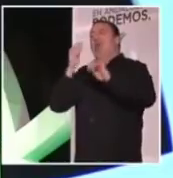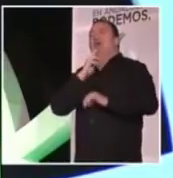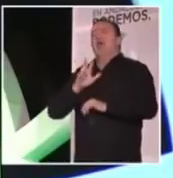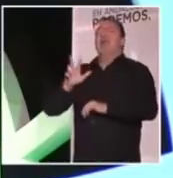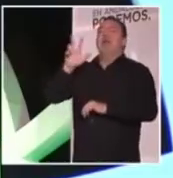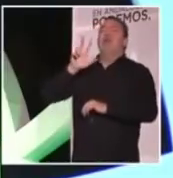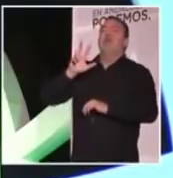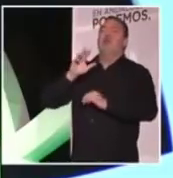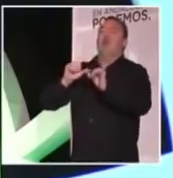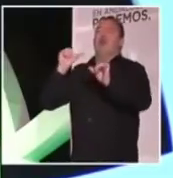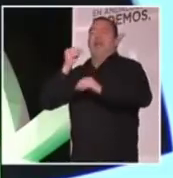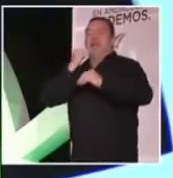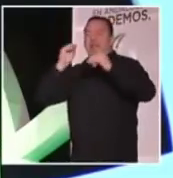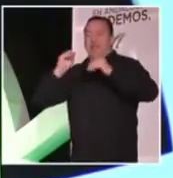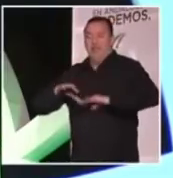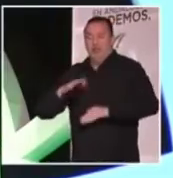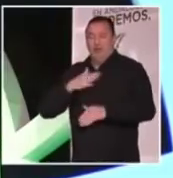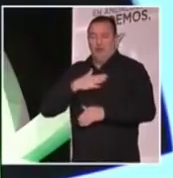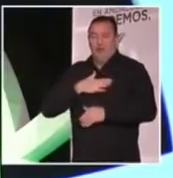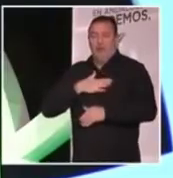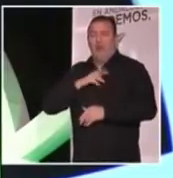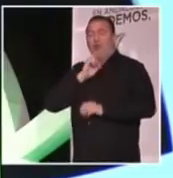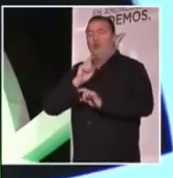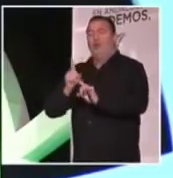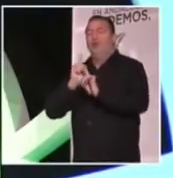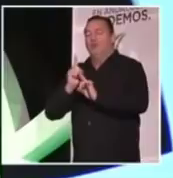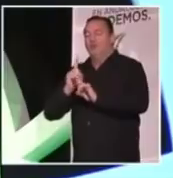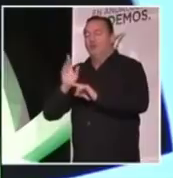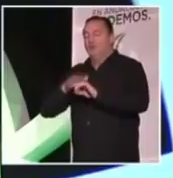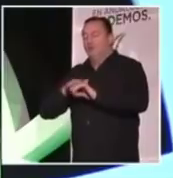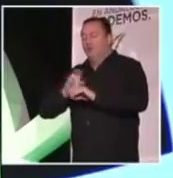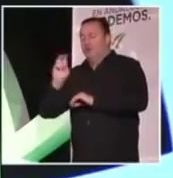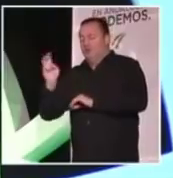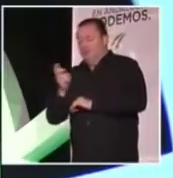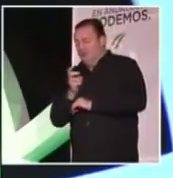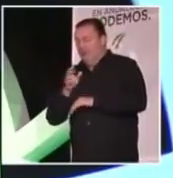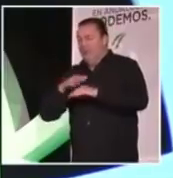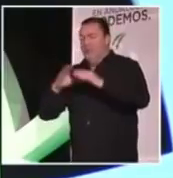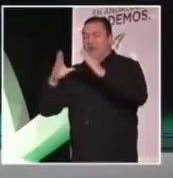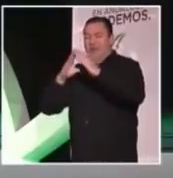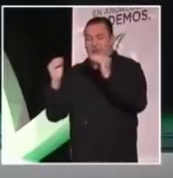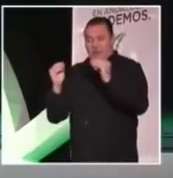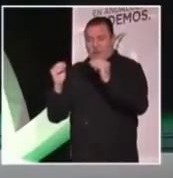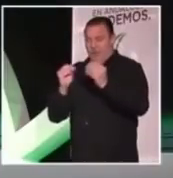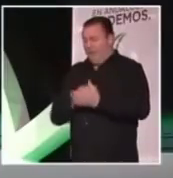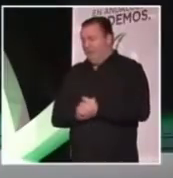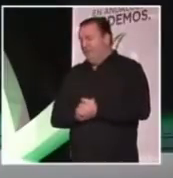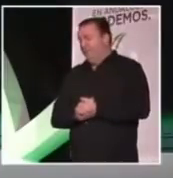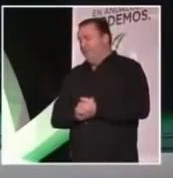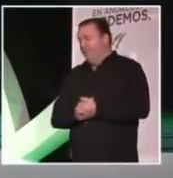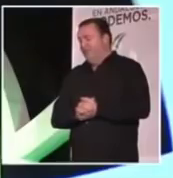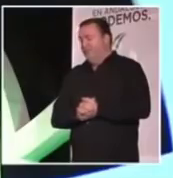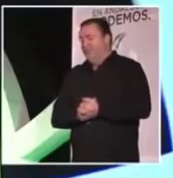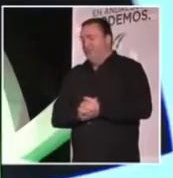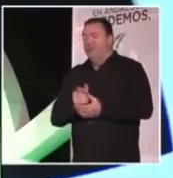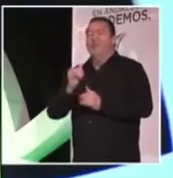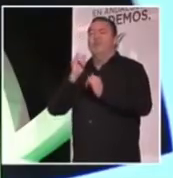nacionalidad histórica estaban reservados para otros territorios, para Andalucía no. Y